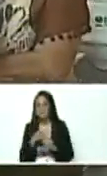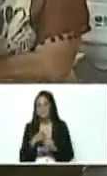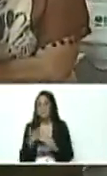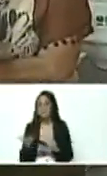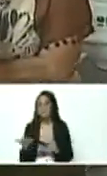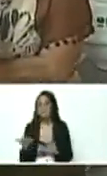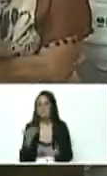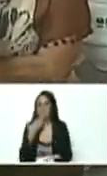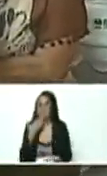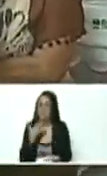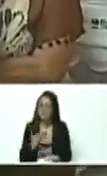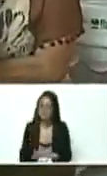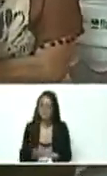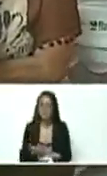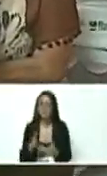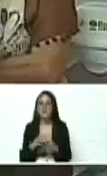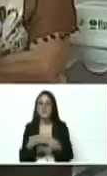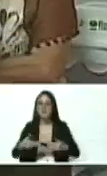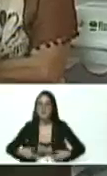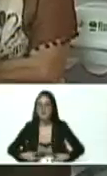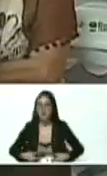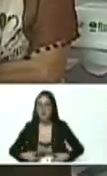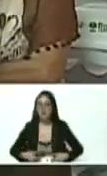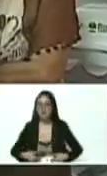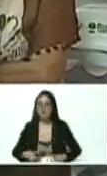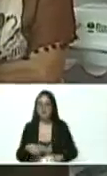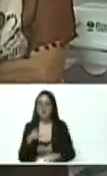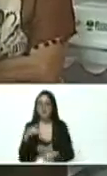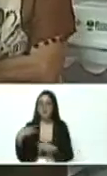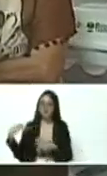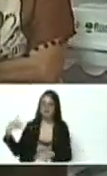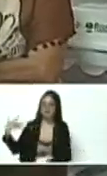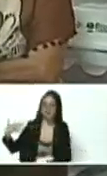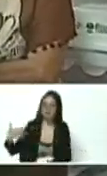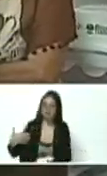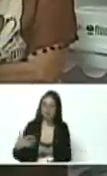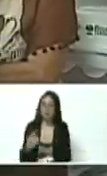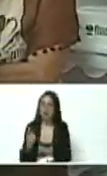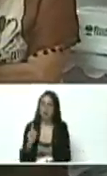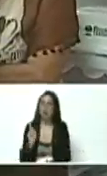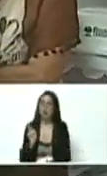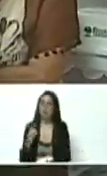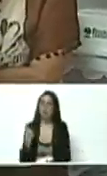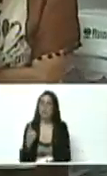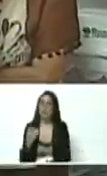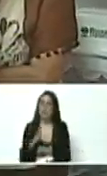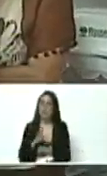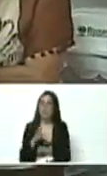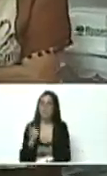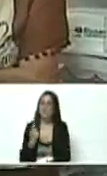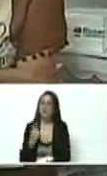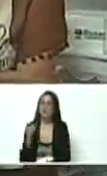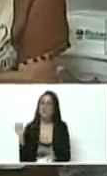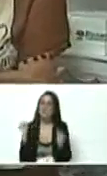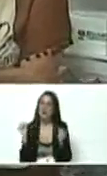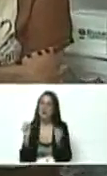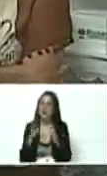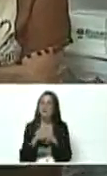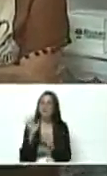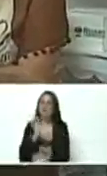nada, agradecida por todo el esfuerzo que usted viene haciendo, no solamente para el Estado Mérida, sino para todo el